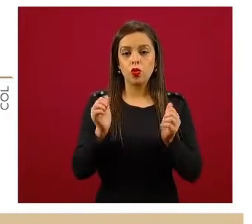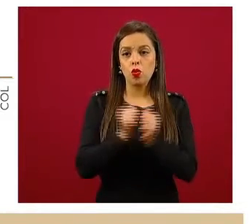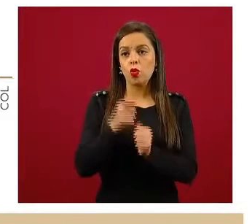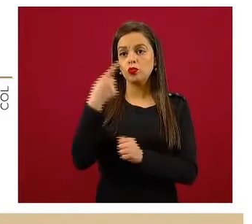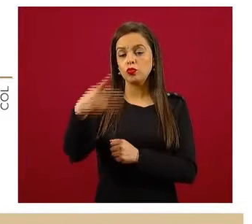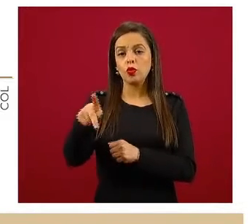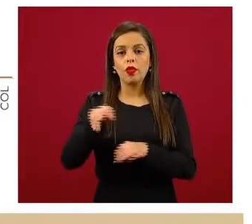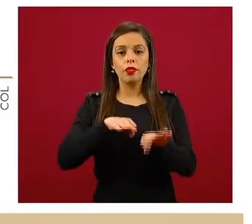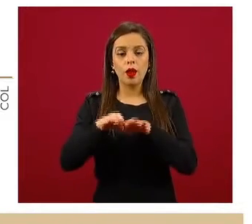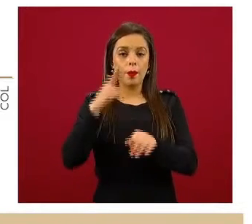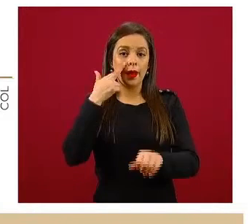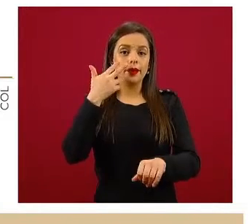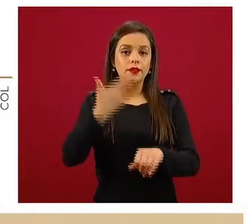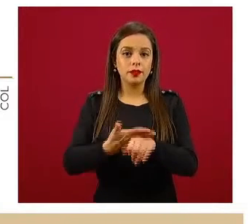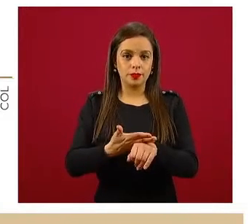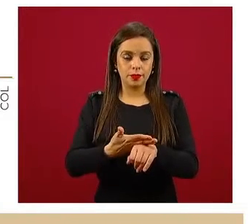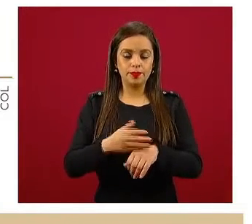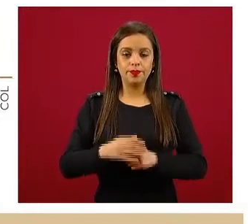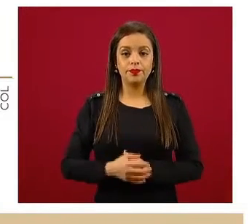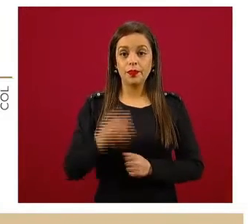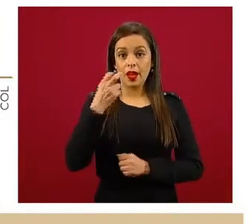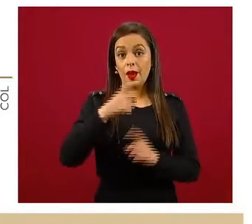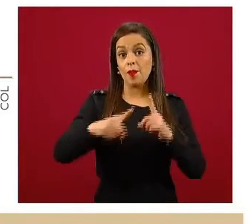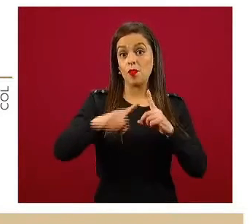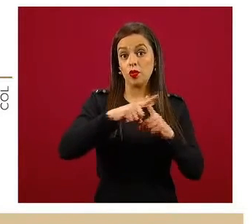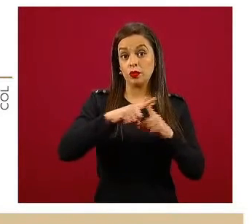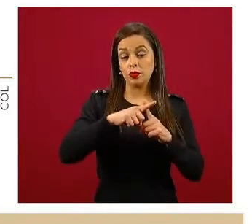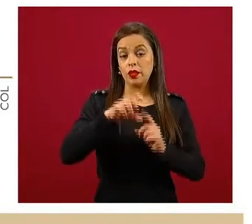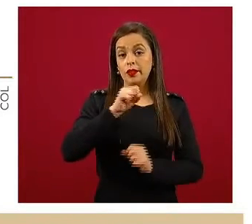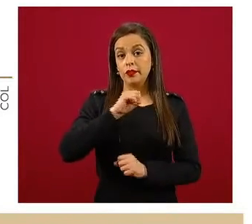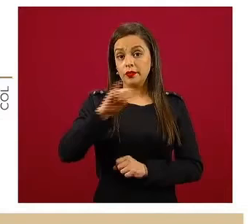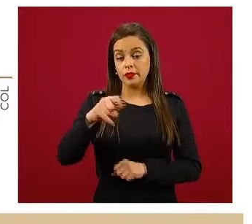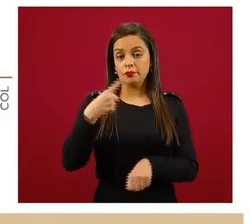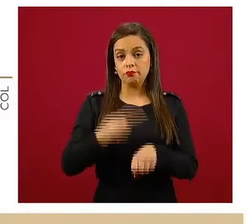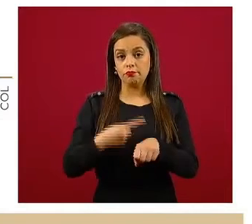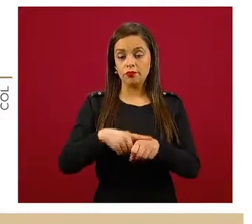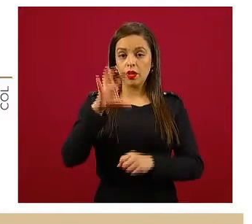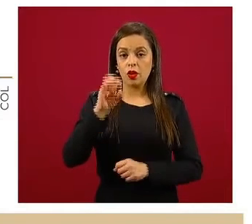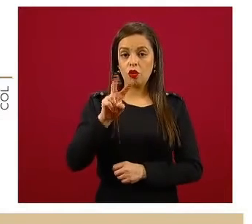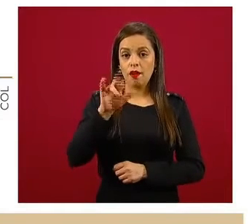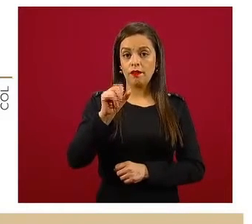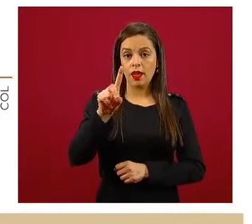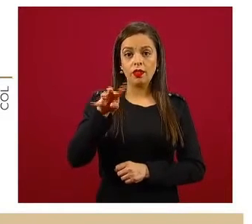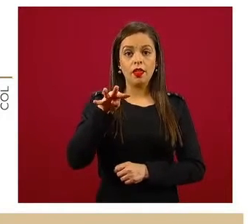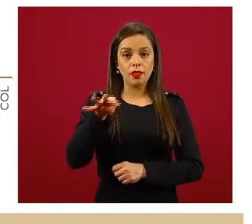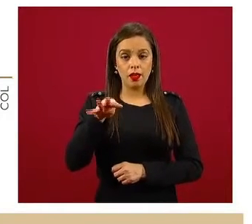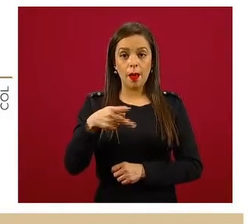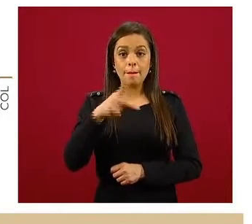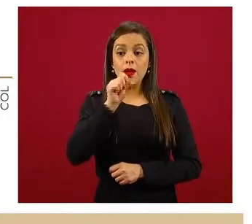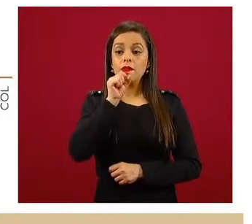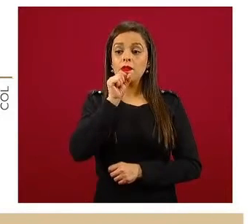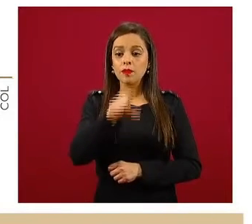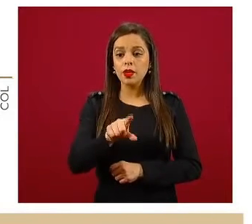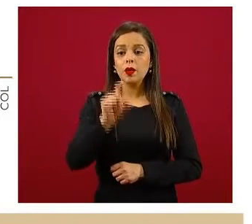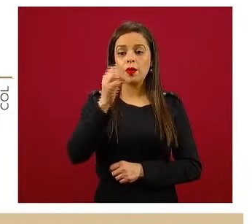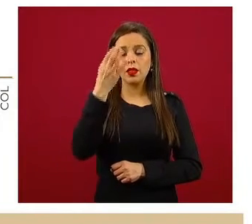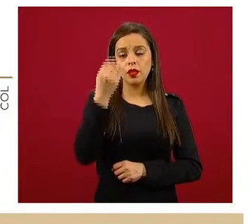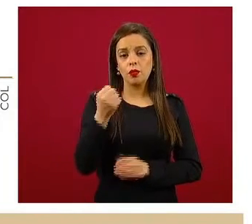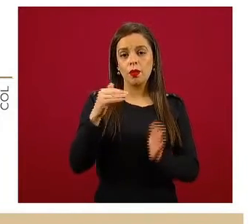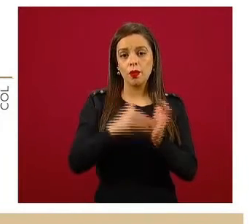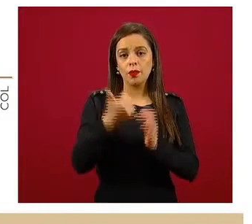ocupación, que han dado positivos, se han confirmado para COVID-19, pero así también